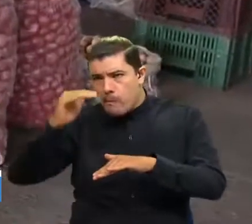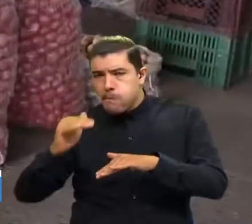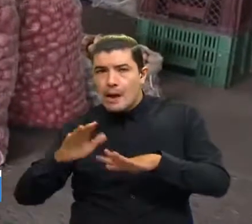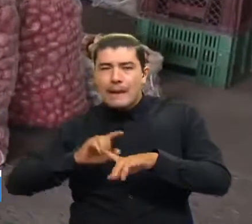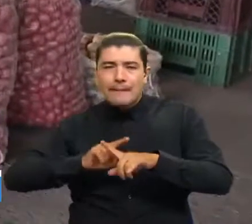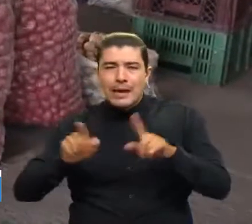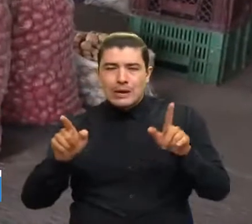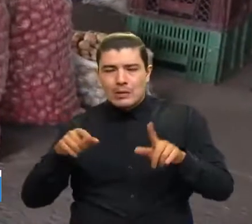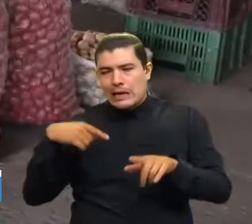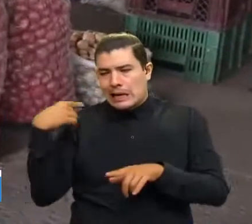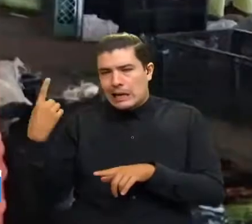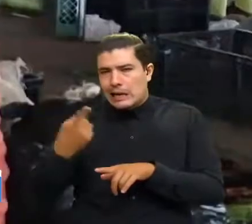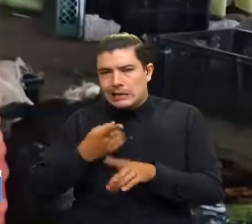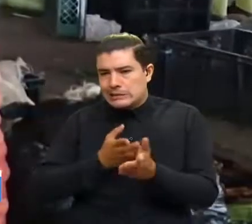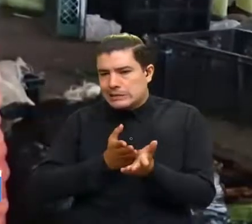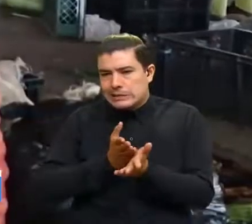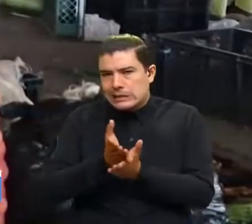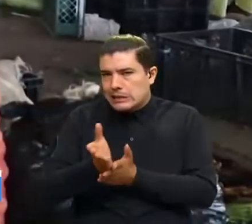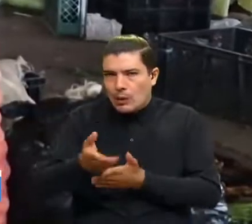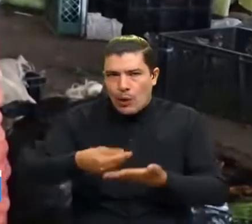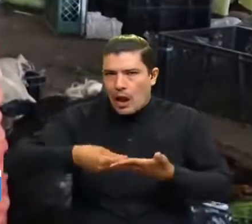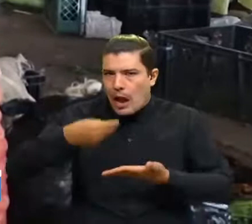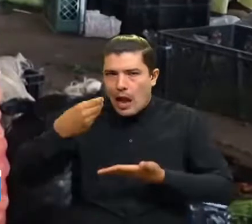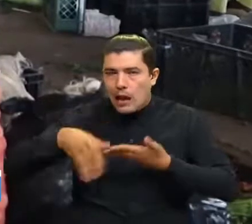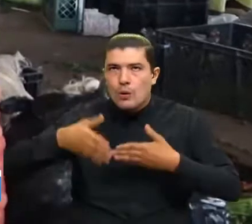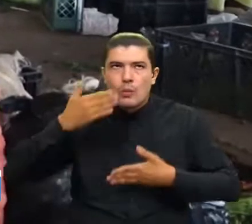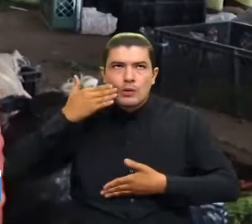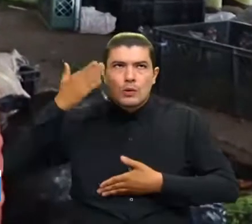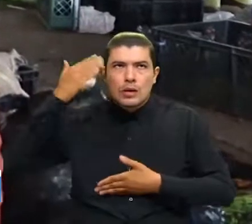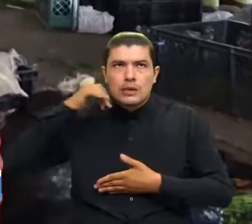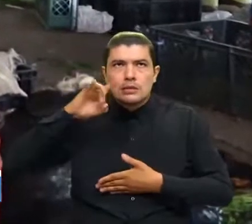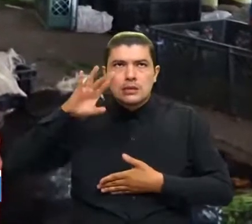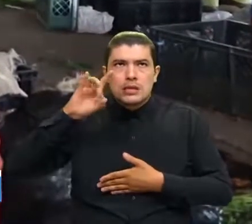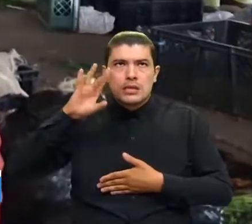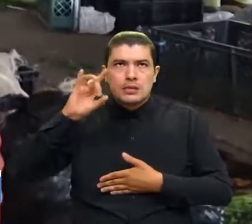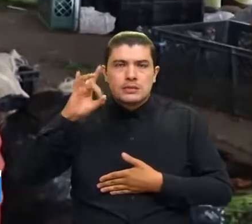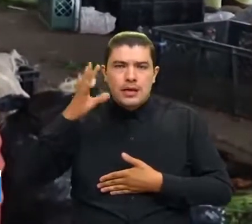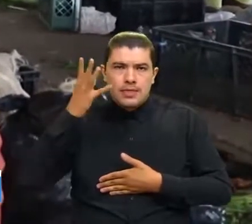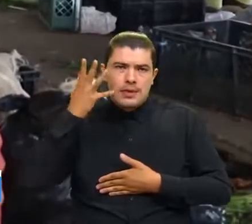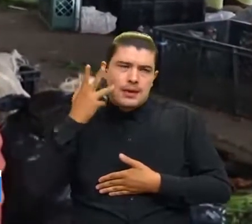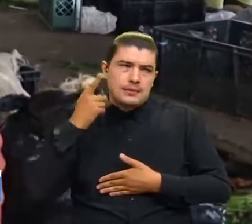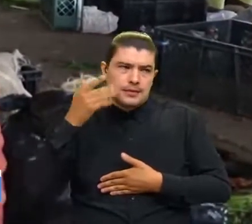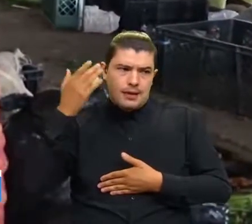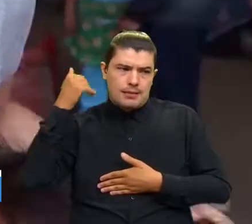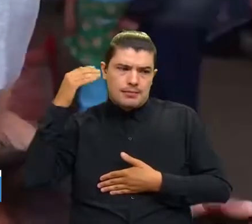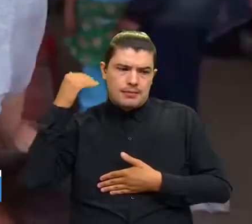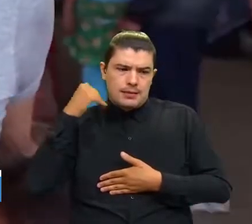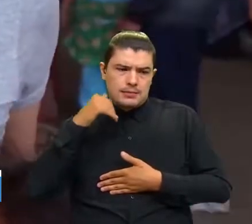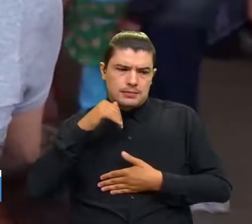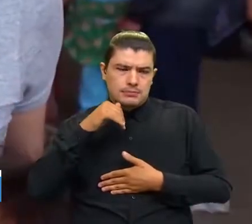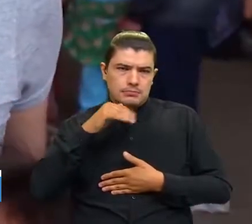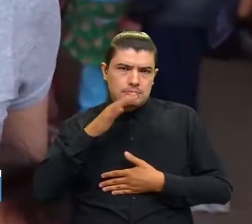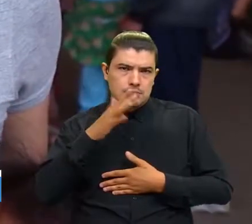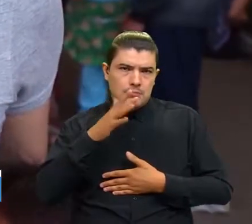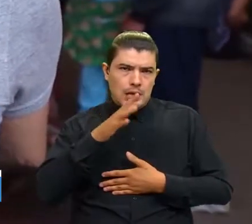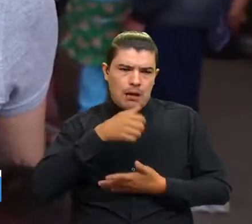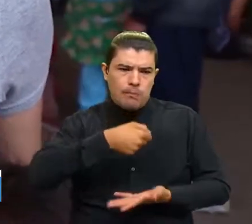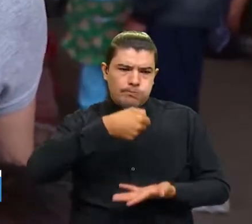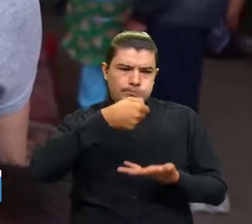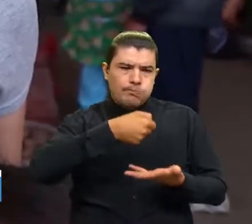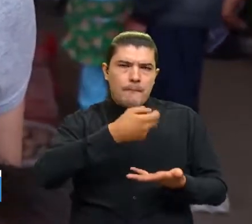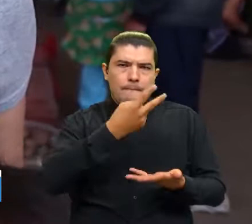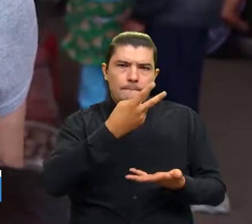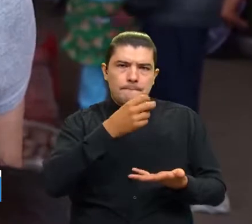igual se sigue manteniendo. Hace 15, 20 días estábamos la media arroba más o menos 20 mil pesos.